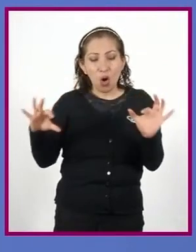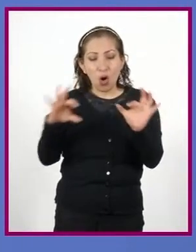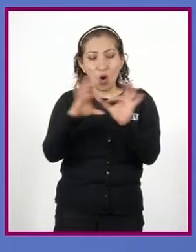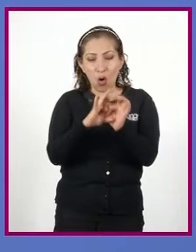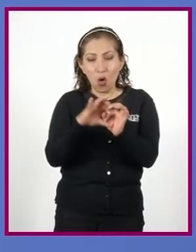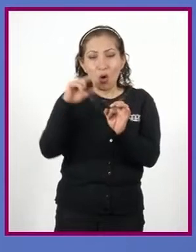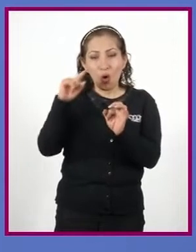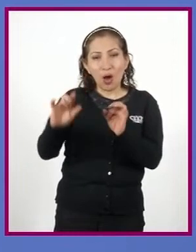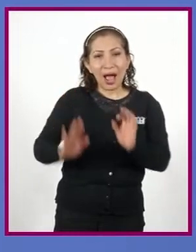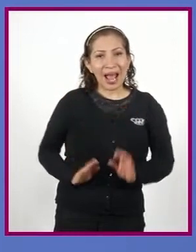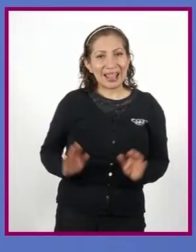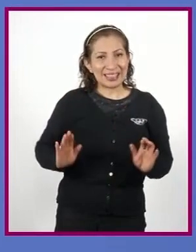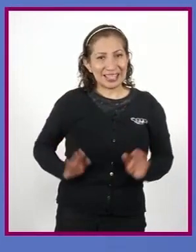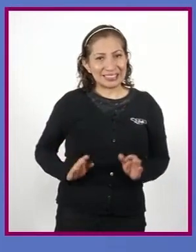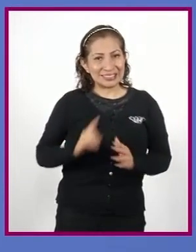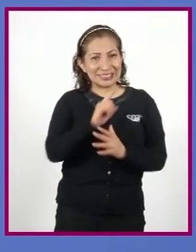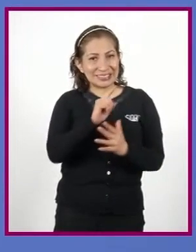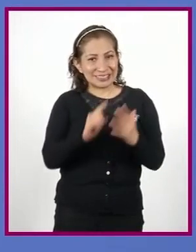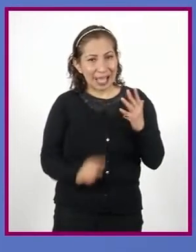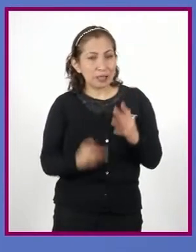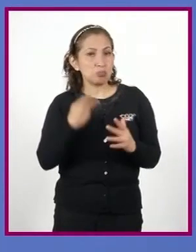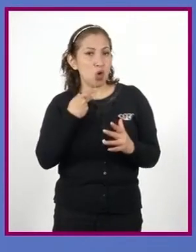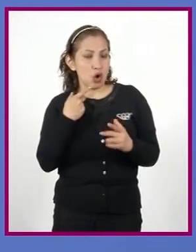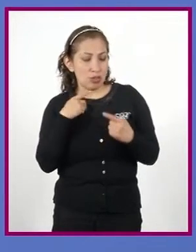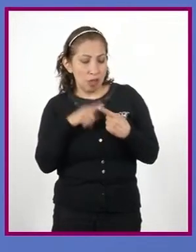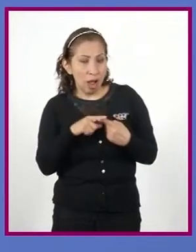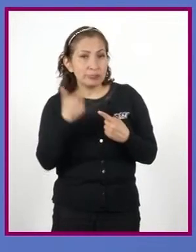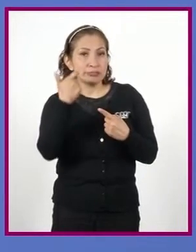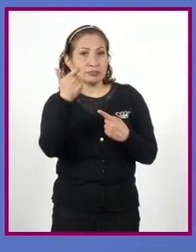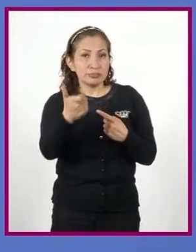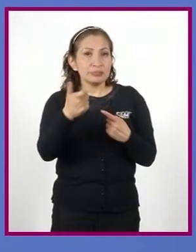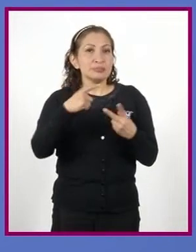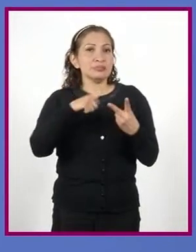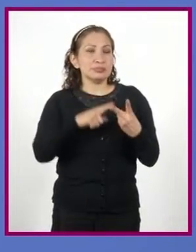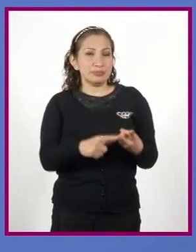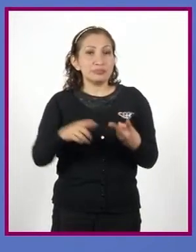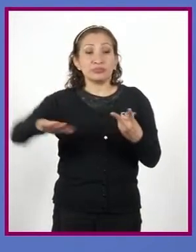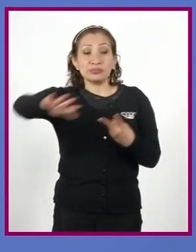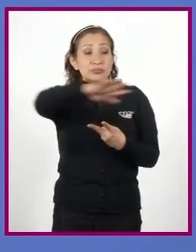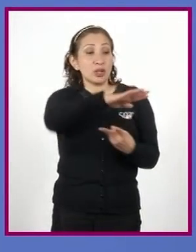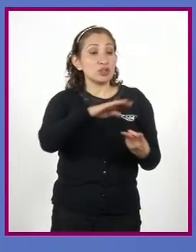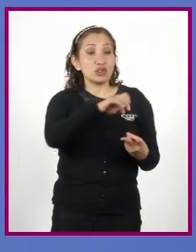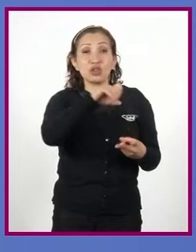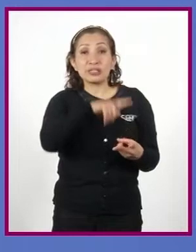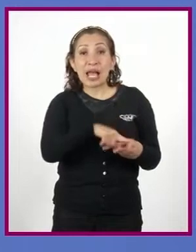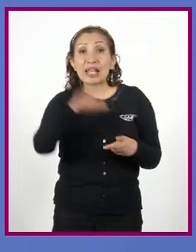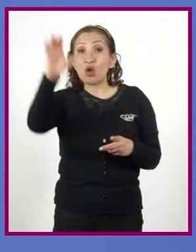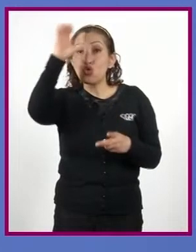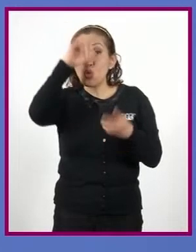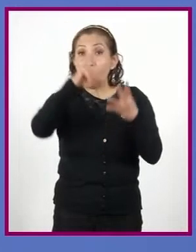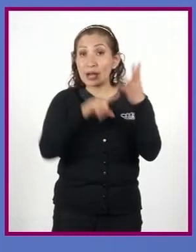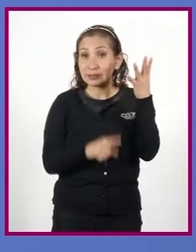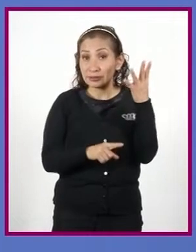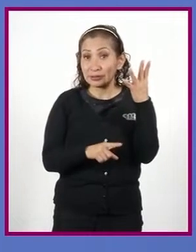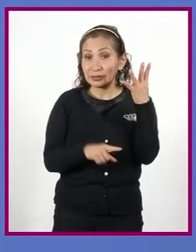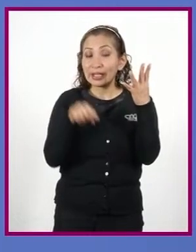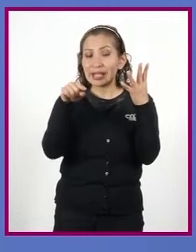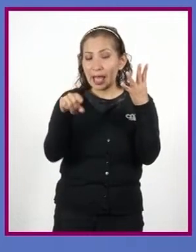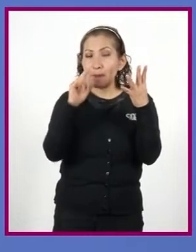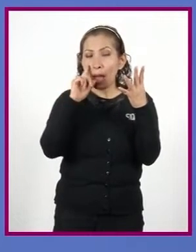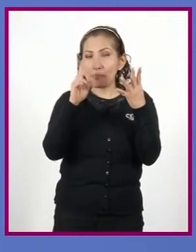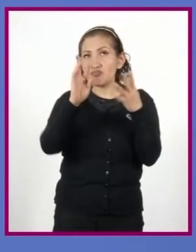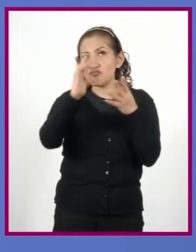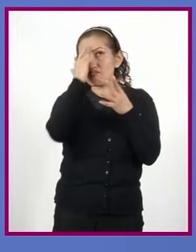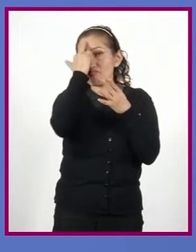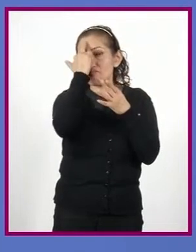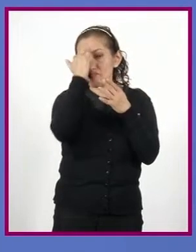representen características políticas, económicas, sociales y culturales que vamos a